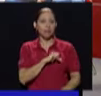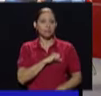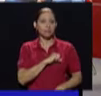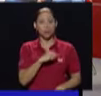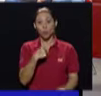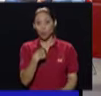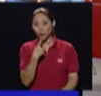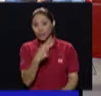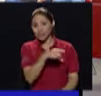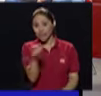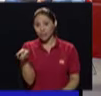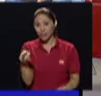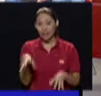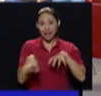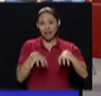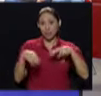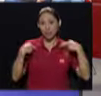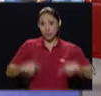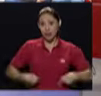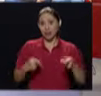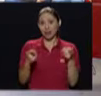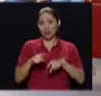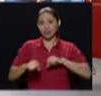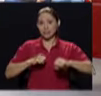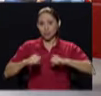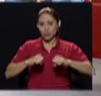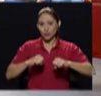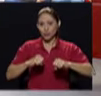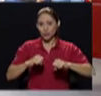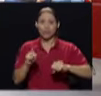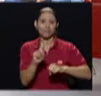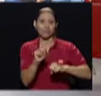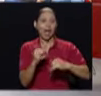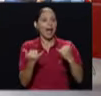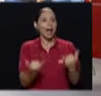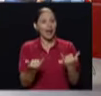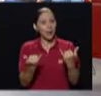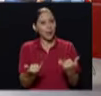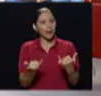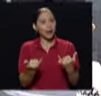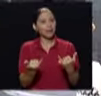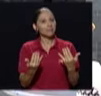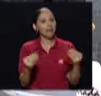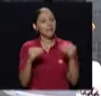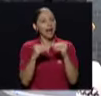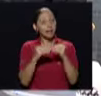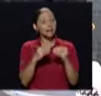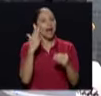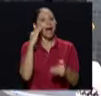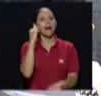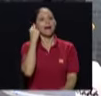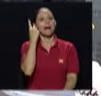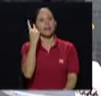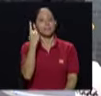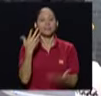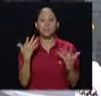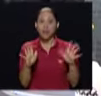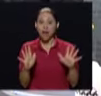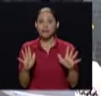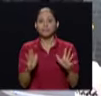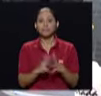cuando uno les dice que la actividad humana genera sismos, sino que más bien ahora se está abriendo un poco más, incluso